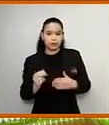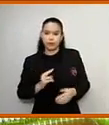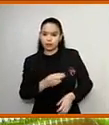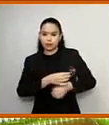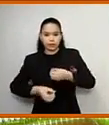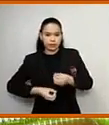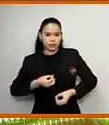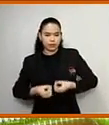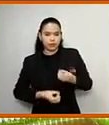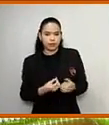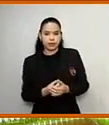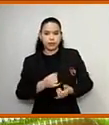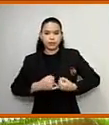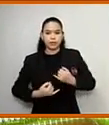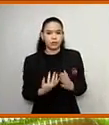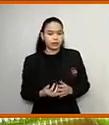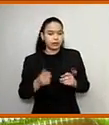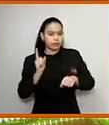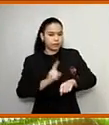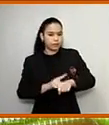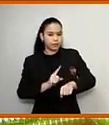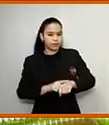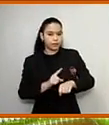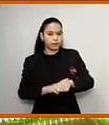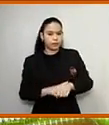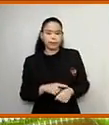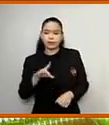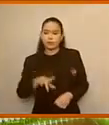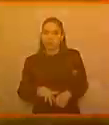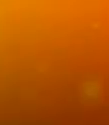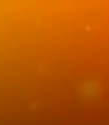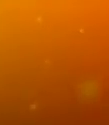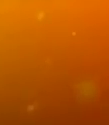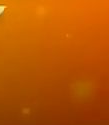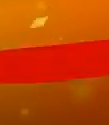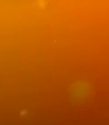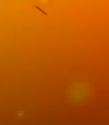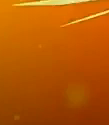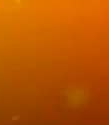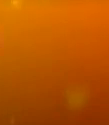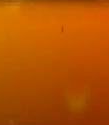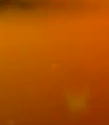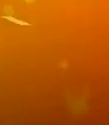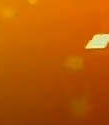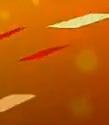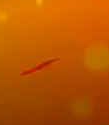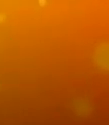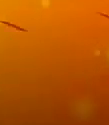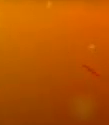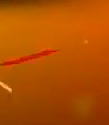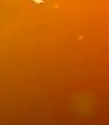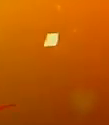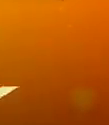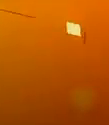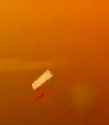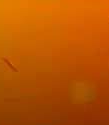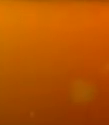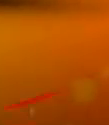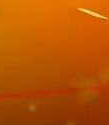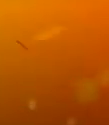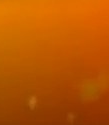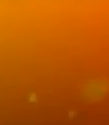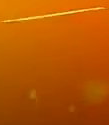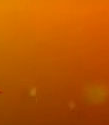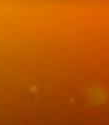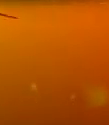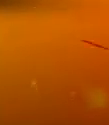nuestros juegos. Querido jugador, ¿y ha llegado el momento de seleccionar el barrio o colonia a beneficiar esta noche? Atentos a